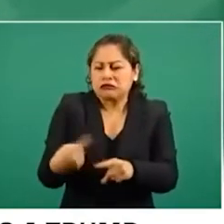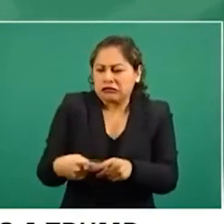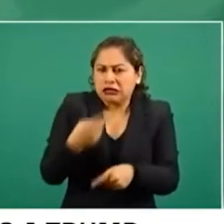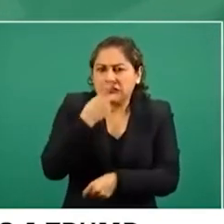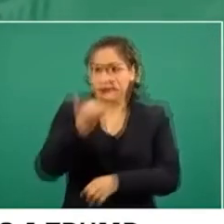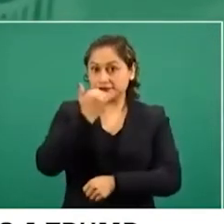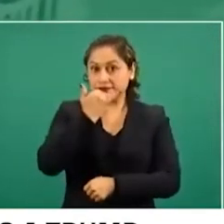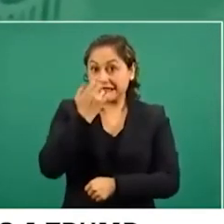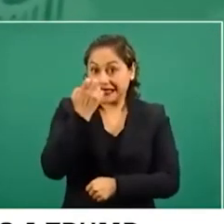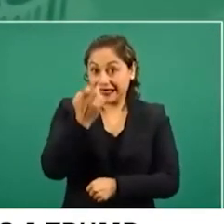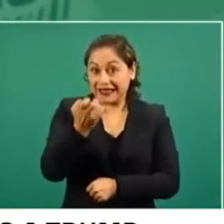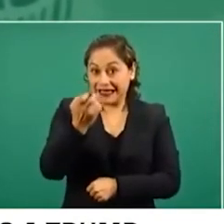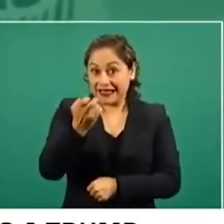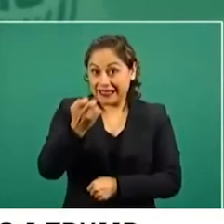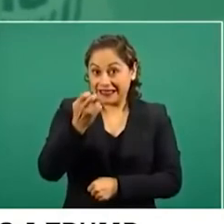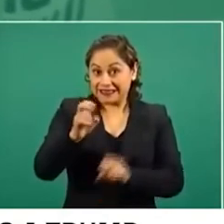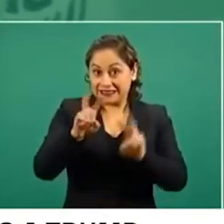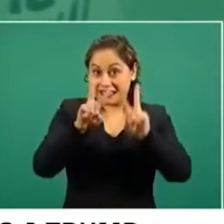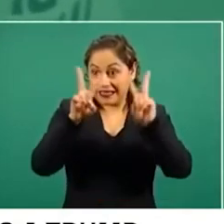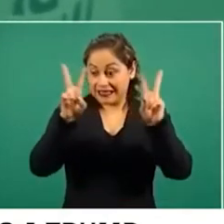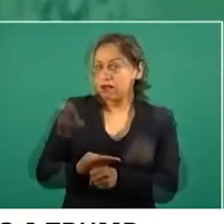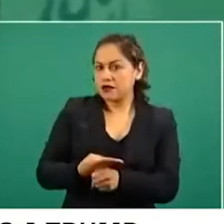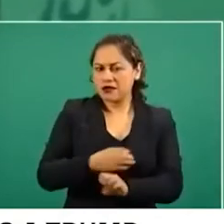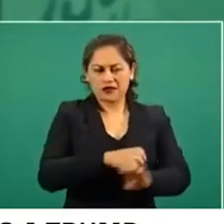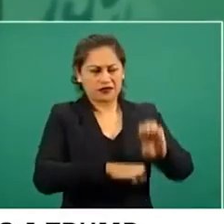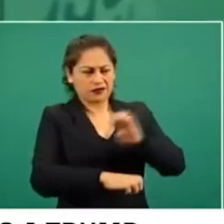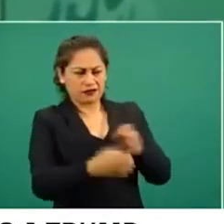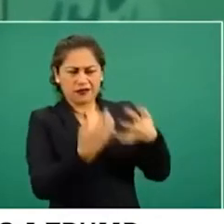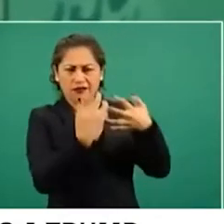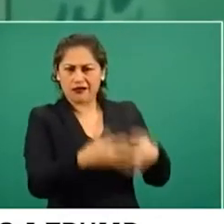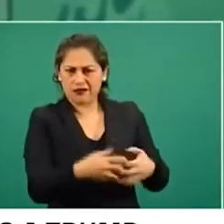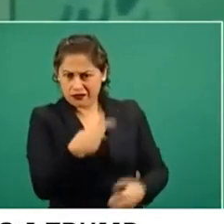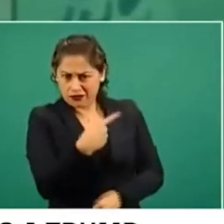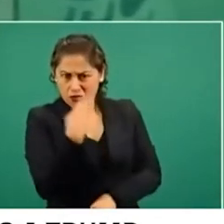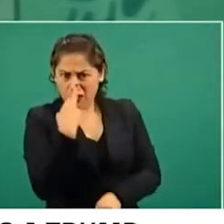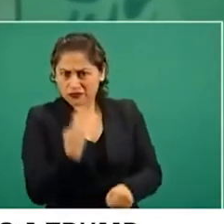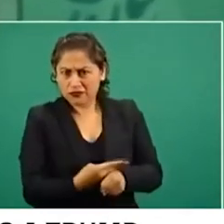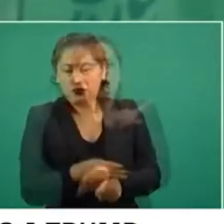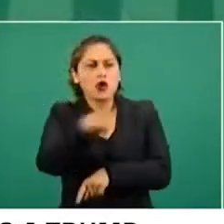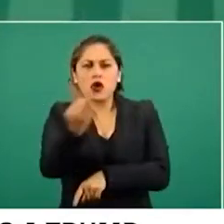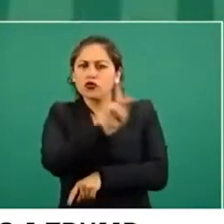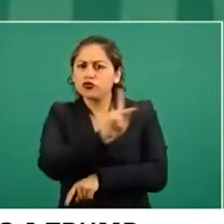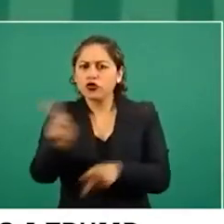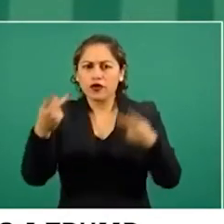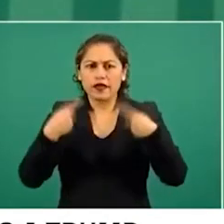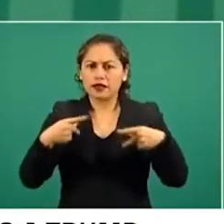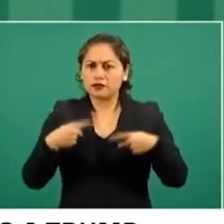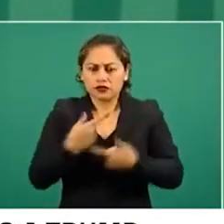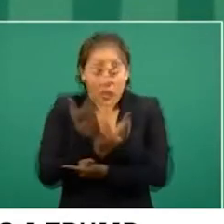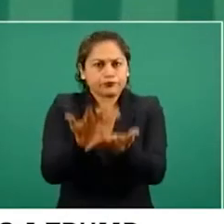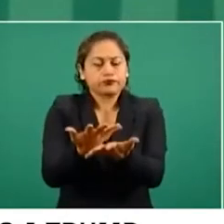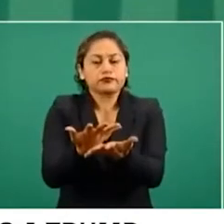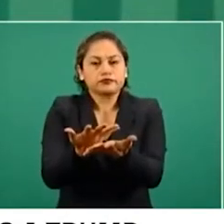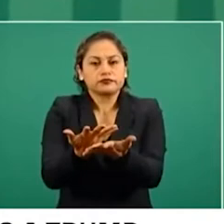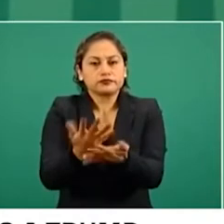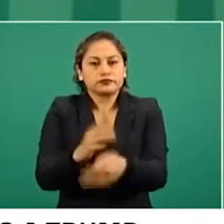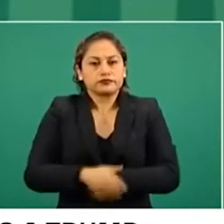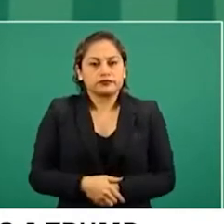asunto de Estado, eso no es un asunto de las empresas. Este es un tema importante. Pero imagínense